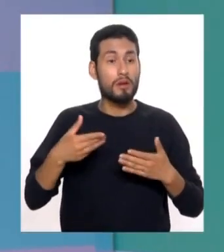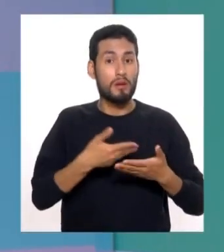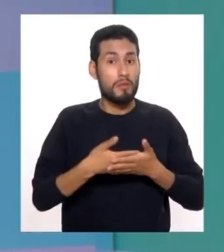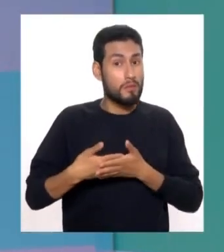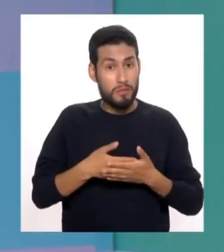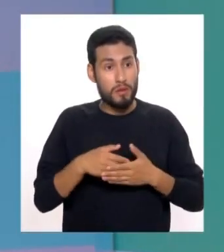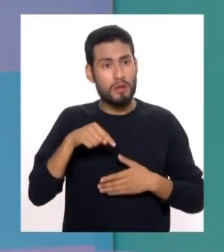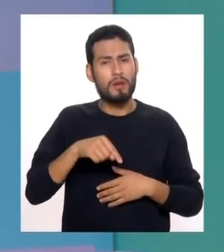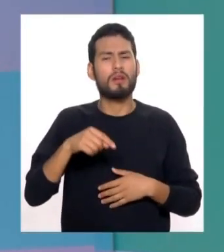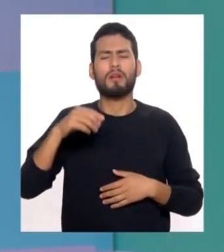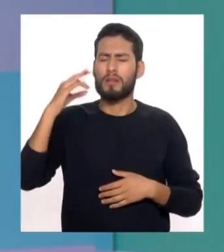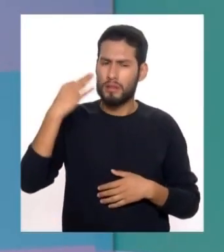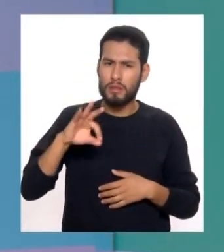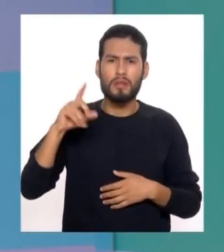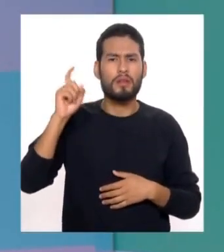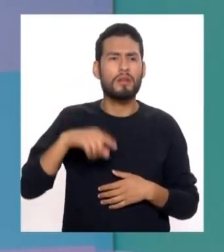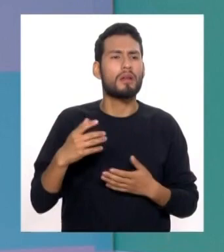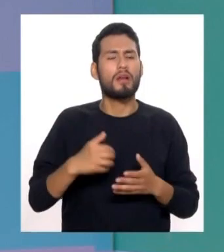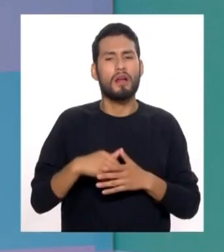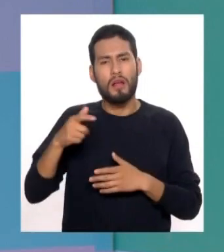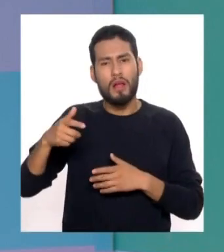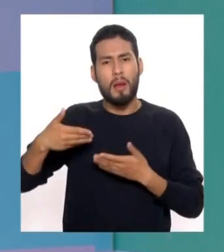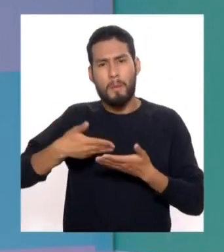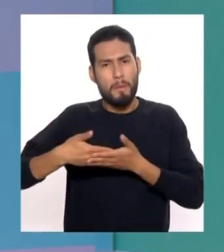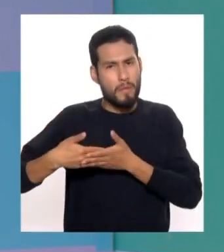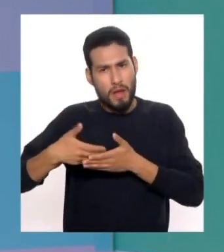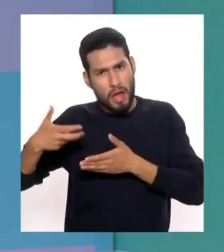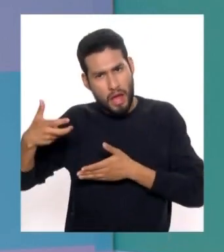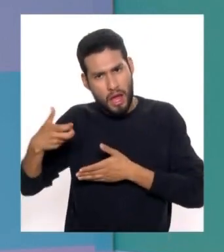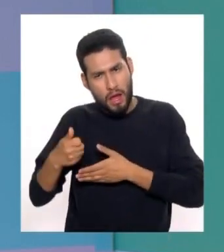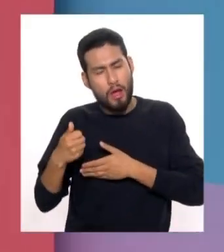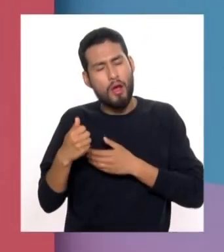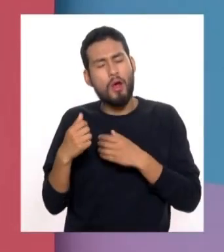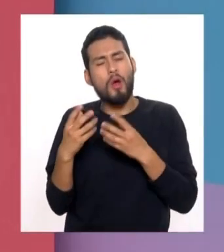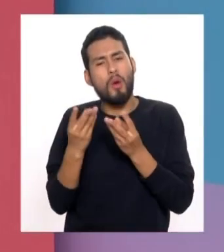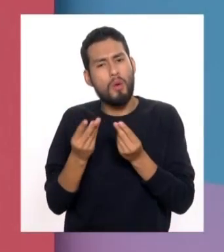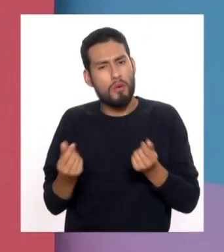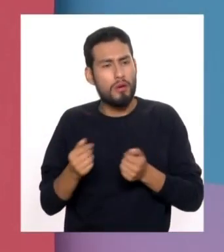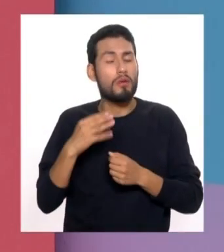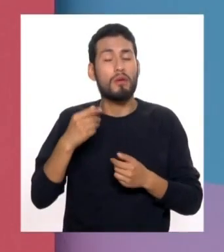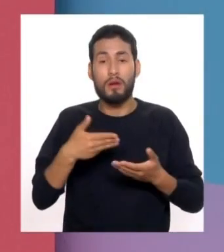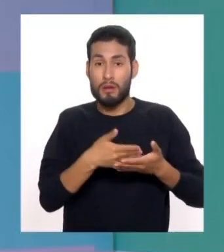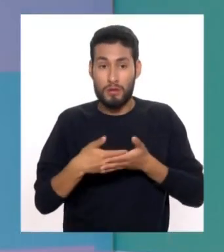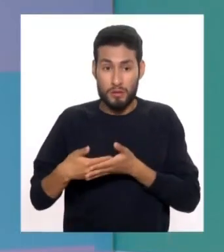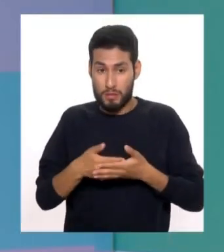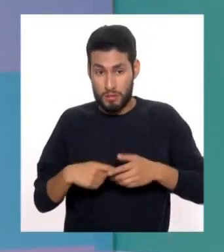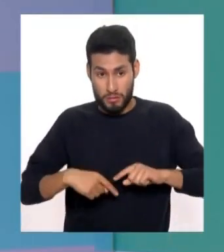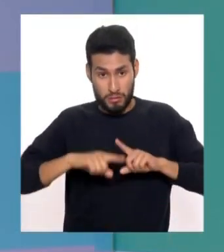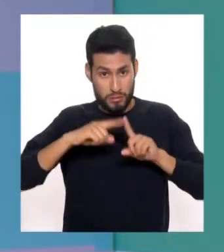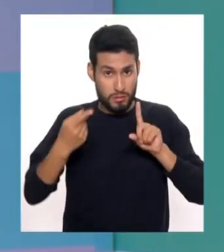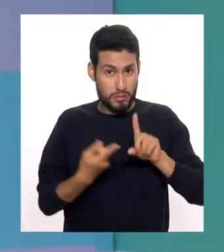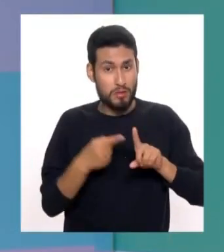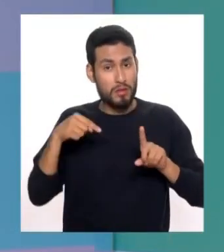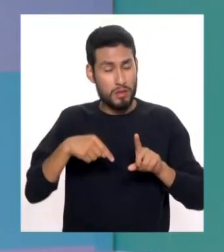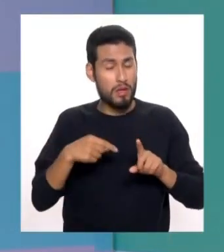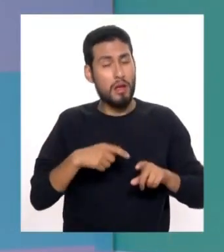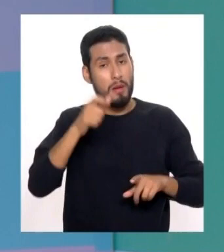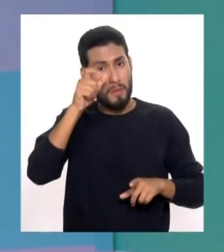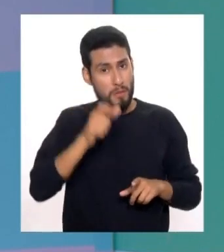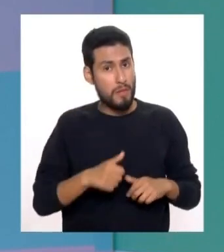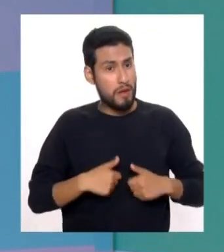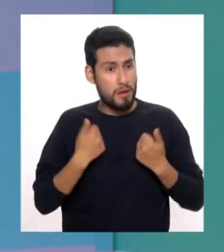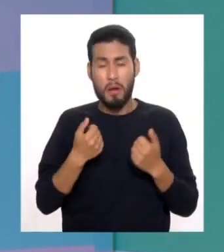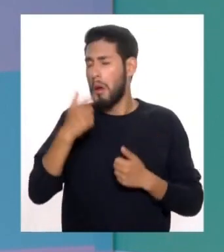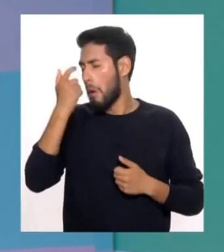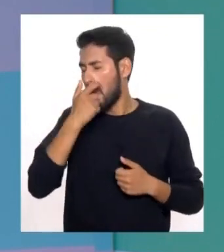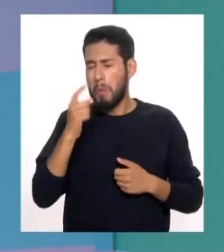bebé tenemos que realizar anestesia fetal. Porque, les vuelvo a repetir, el bebé dentro del útero es un paciente. El hecho de que no